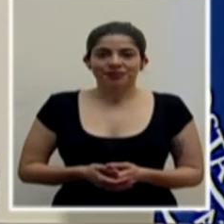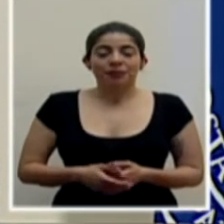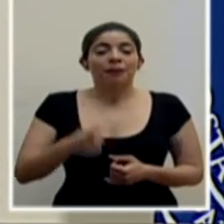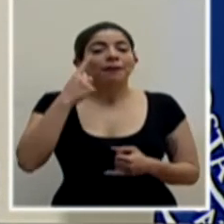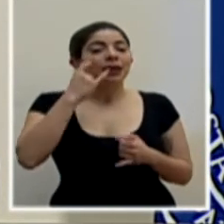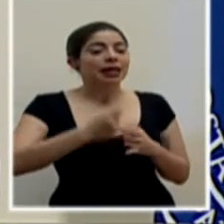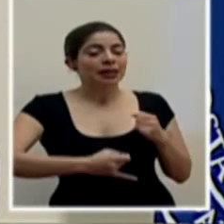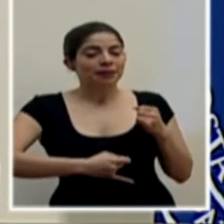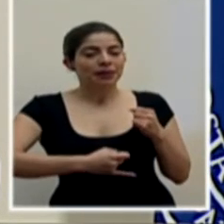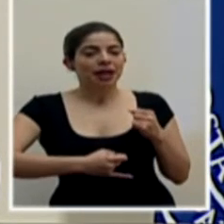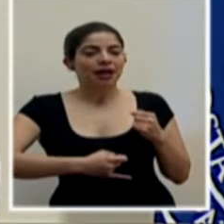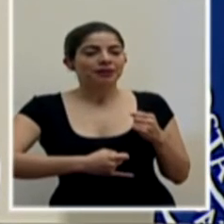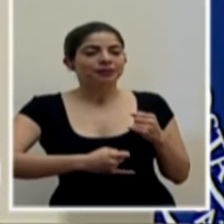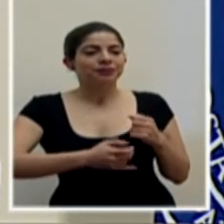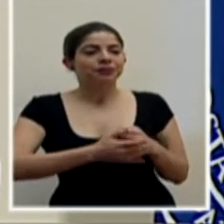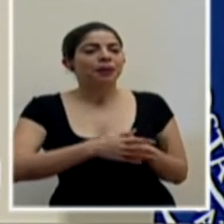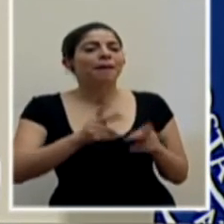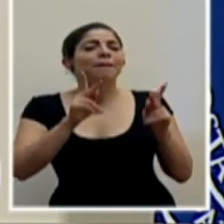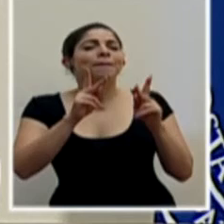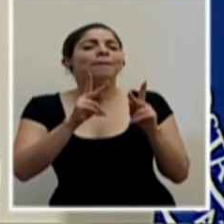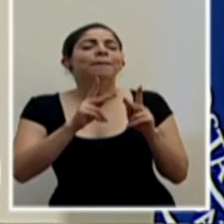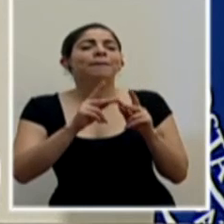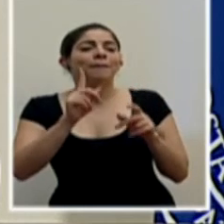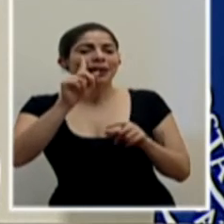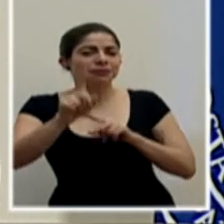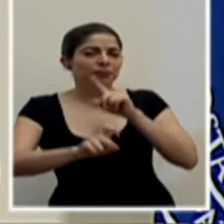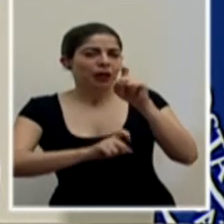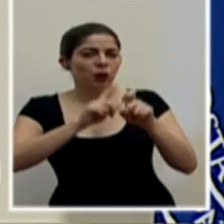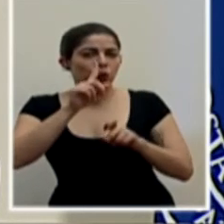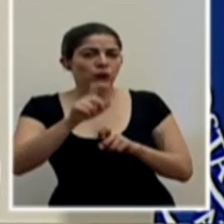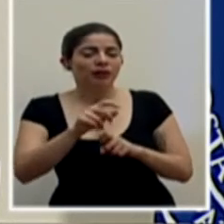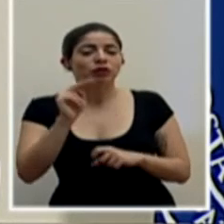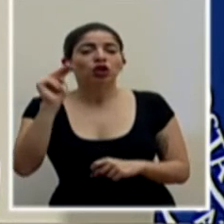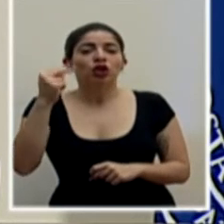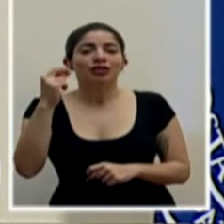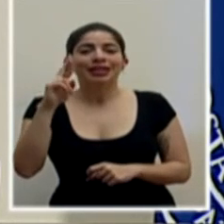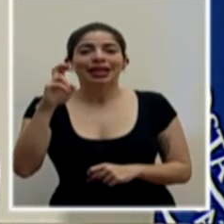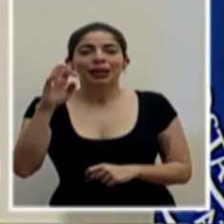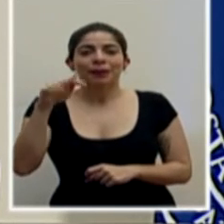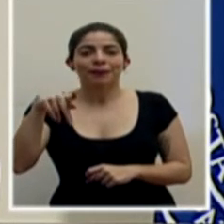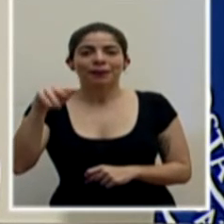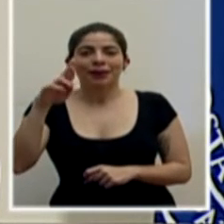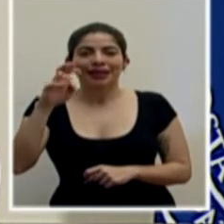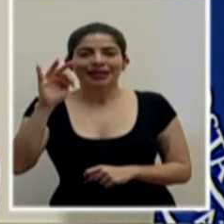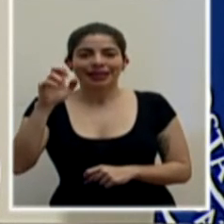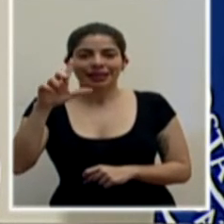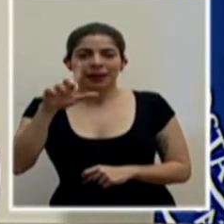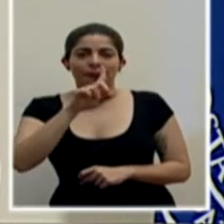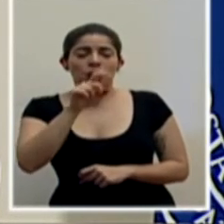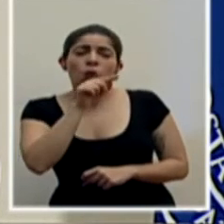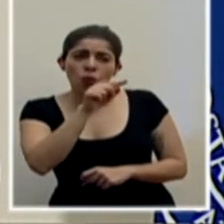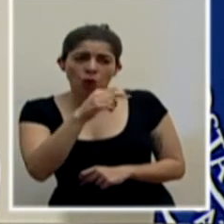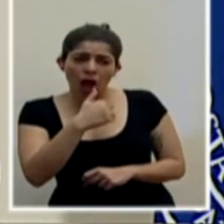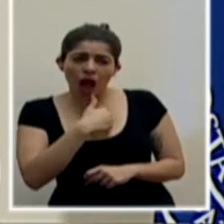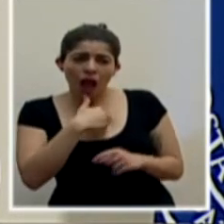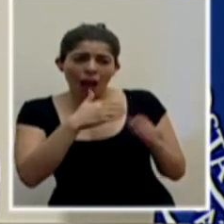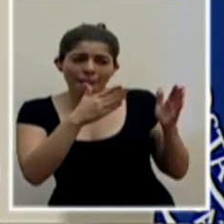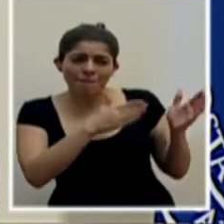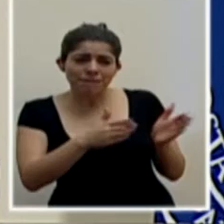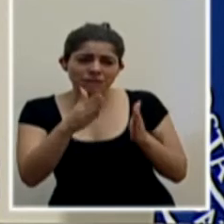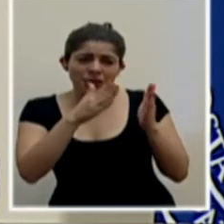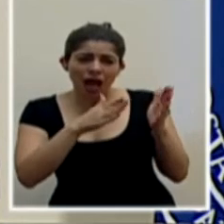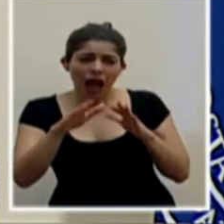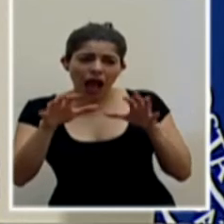Para finalizar el periodo de consultas, Noticias Repretel consulta, ¿se planea algún plan especial de